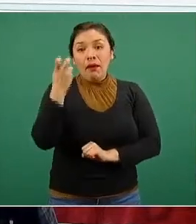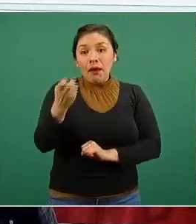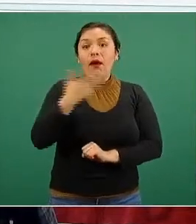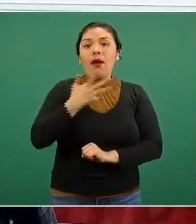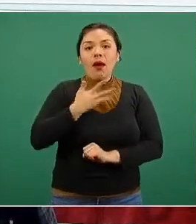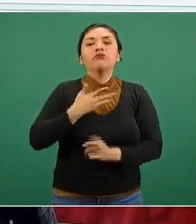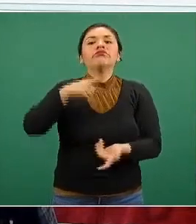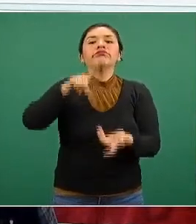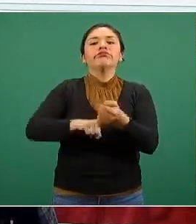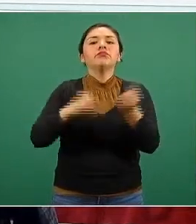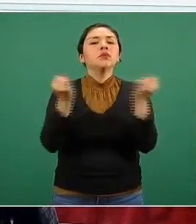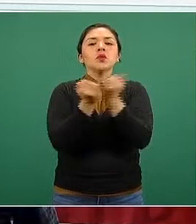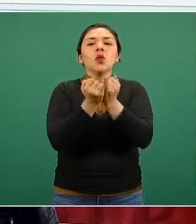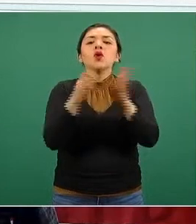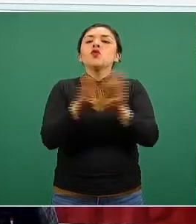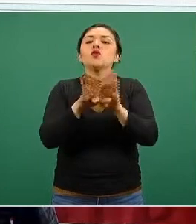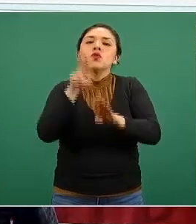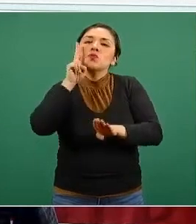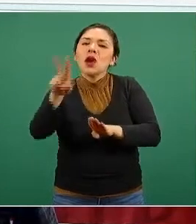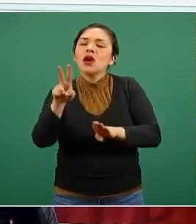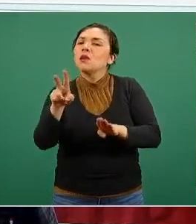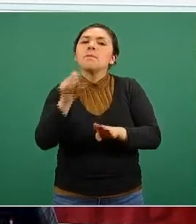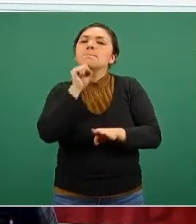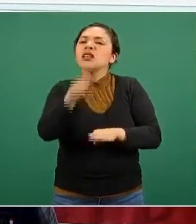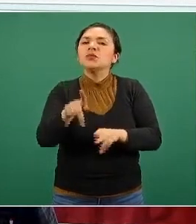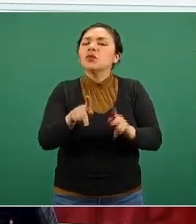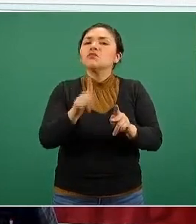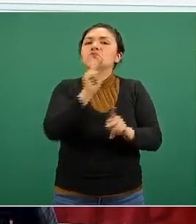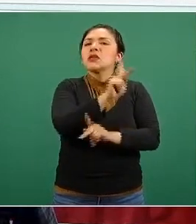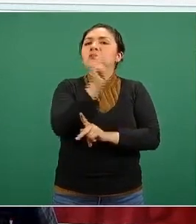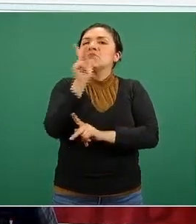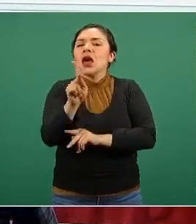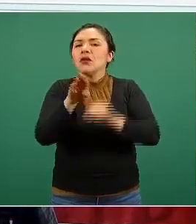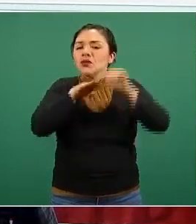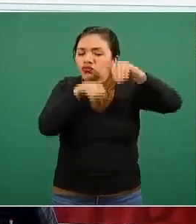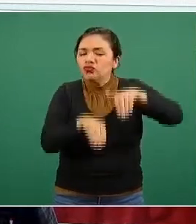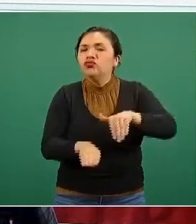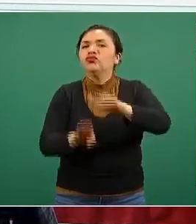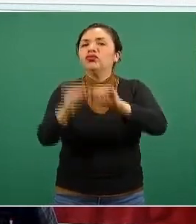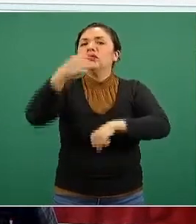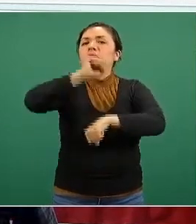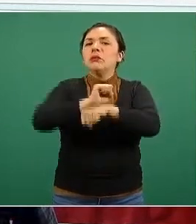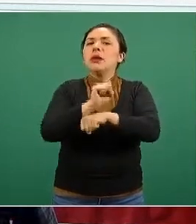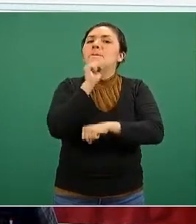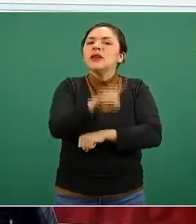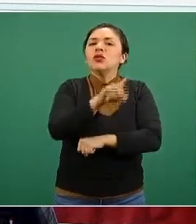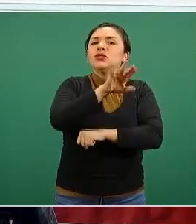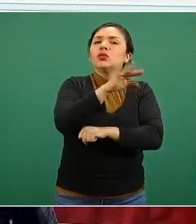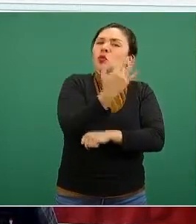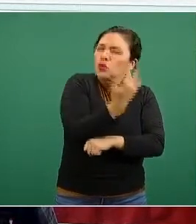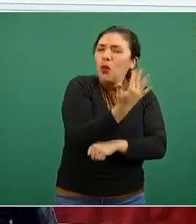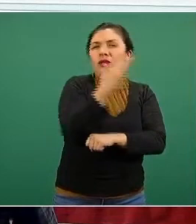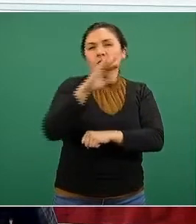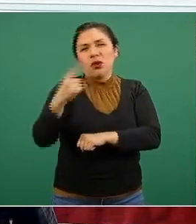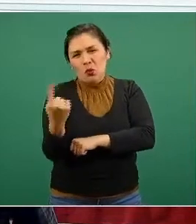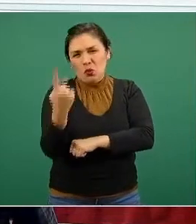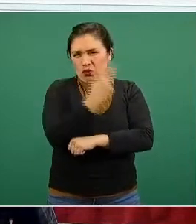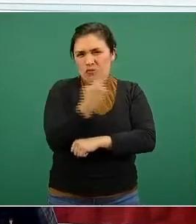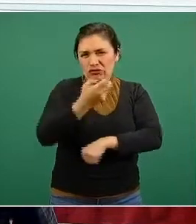pues representa también esa caída que veíamos entre las semanas 51 y entre 50 y 51,